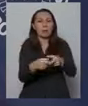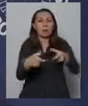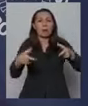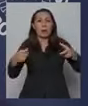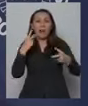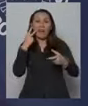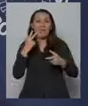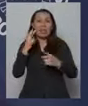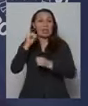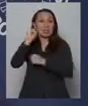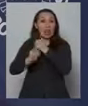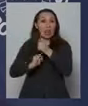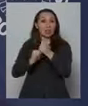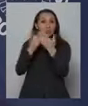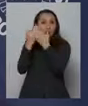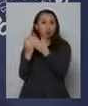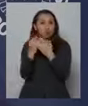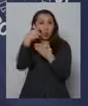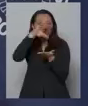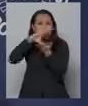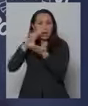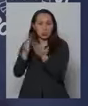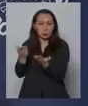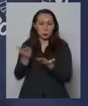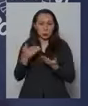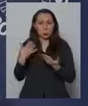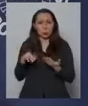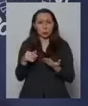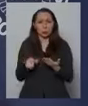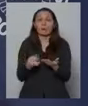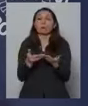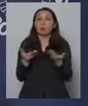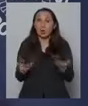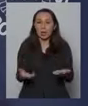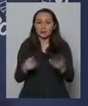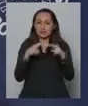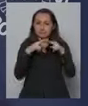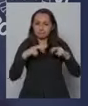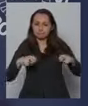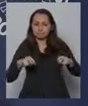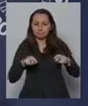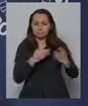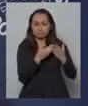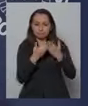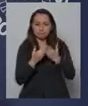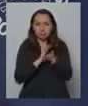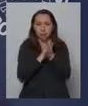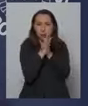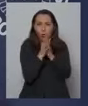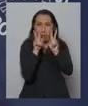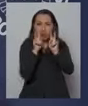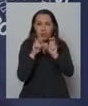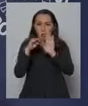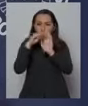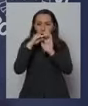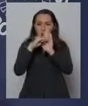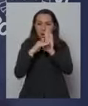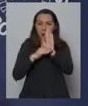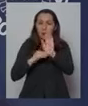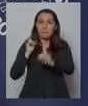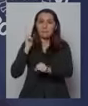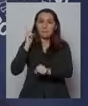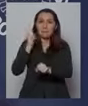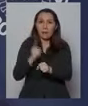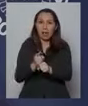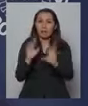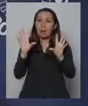la literatura internacional en otros países. Y es por eso que al analizar todas las medidas que se van